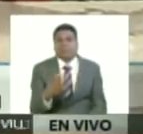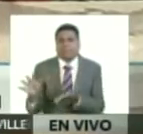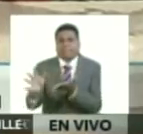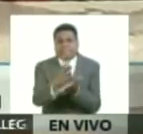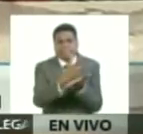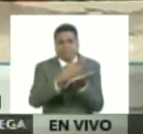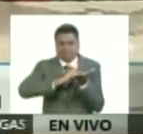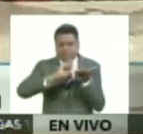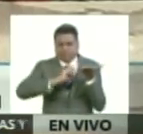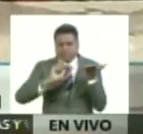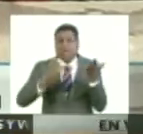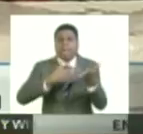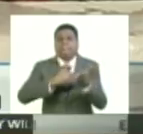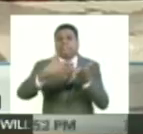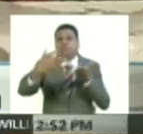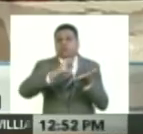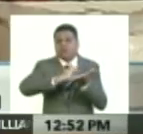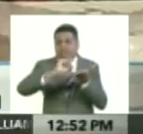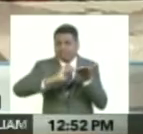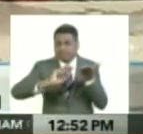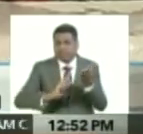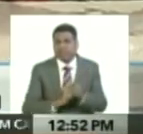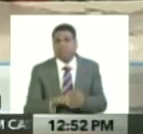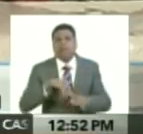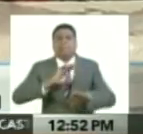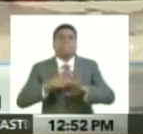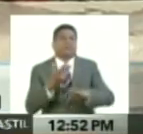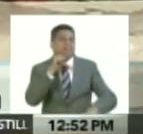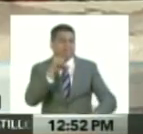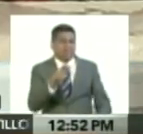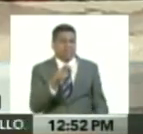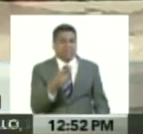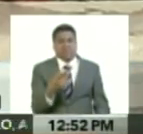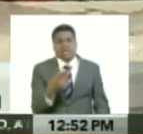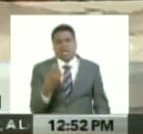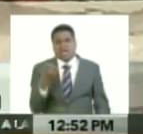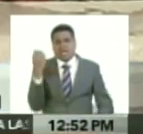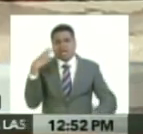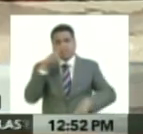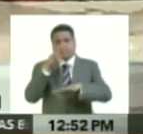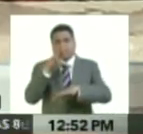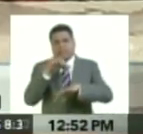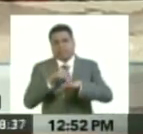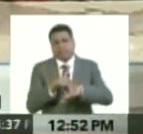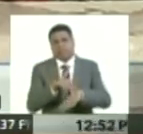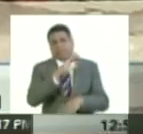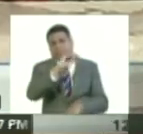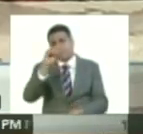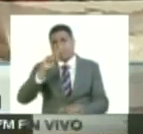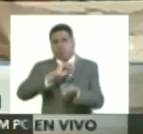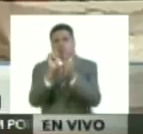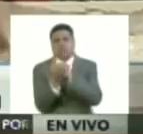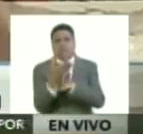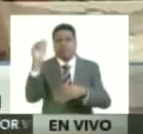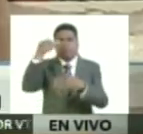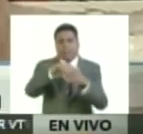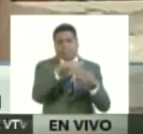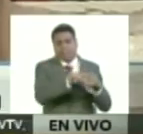firmas para que la Asamblea Nacional convocara a un referendo revocatorio contra el presidente Nicolás